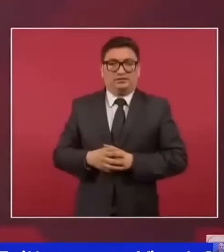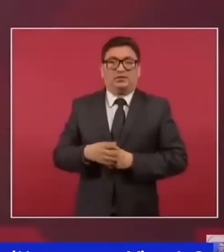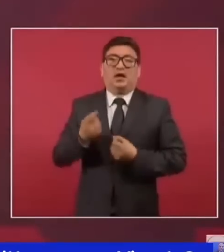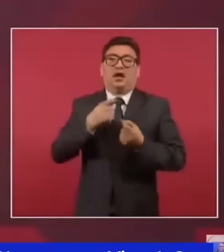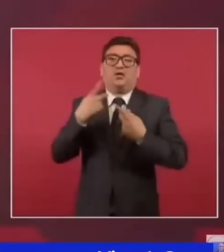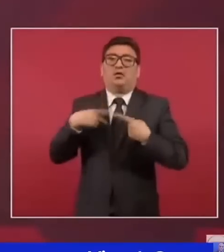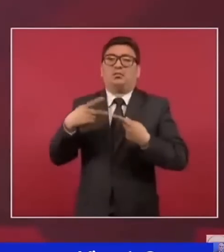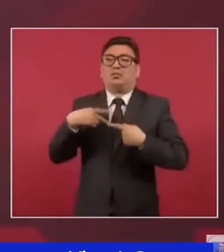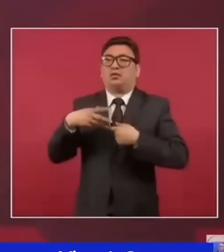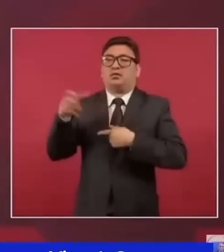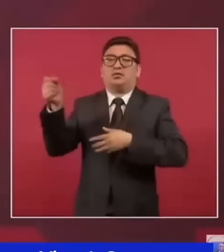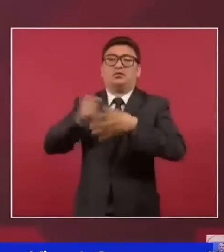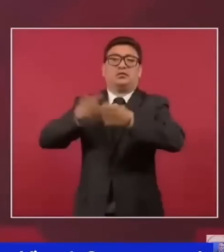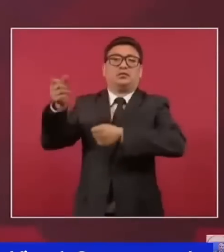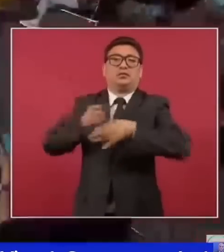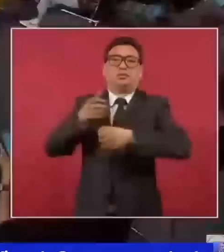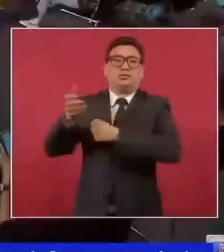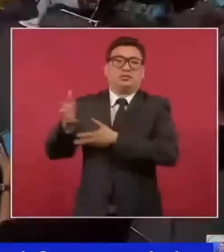arreados y